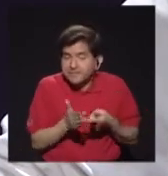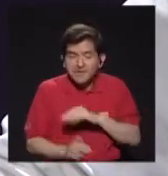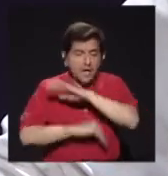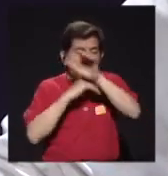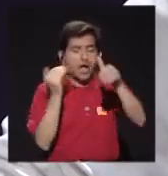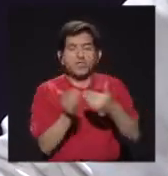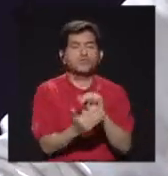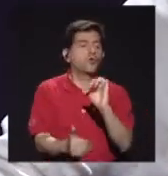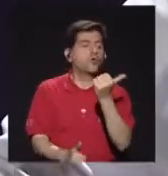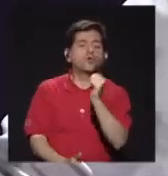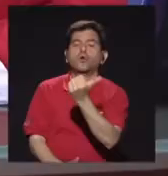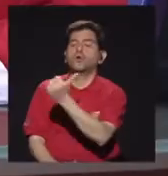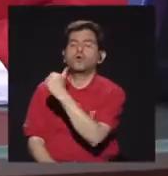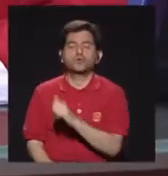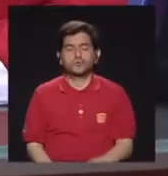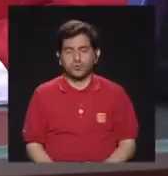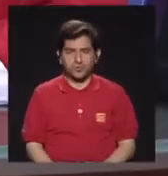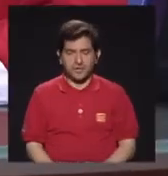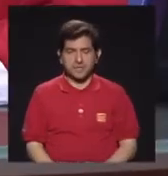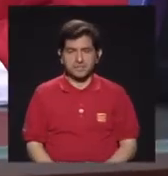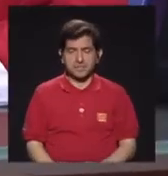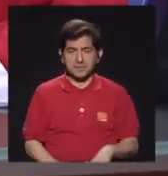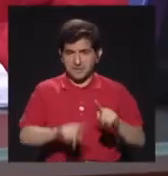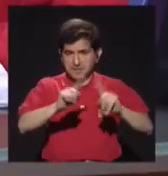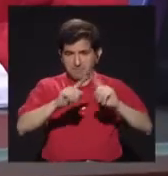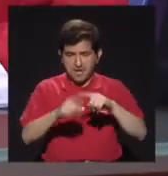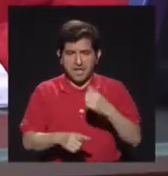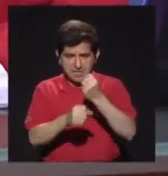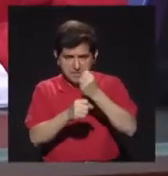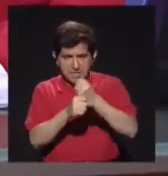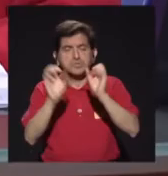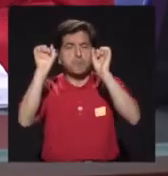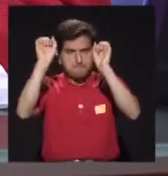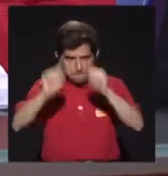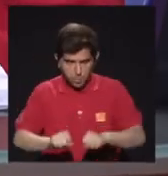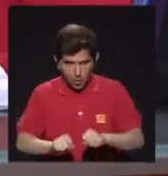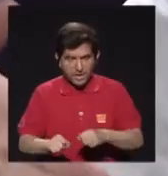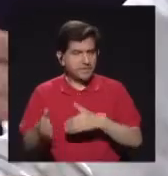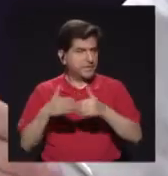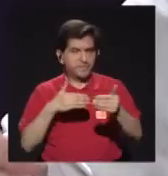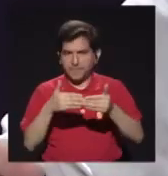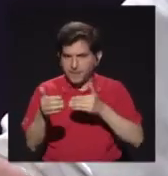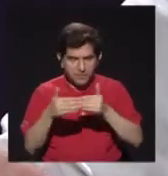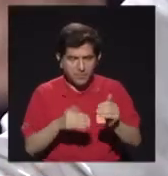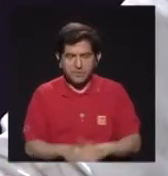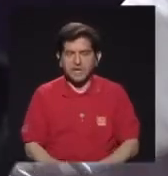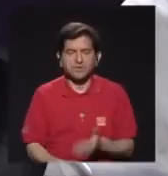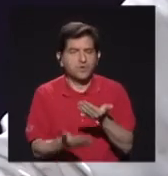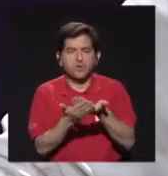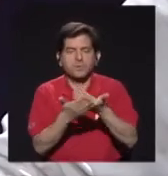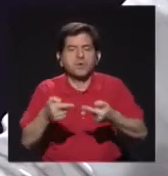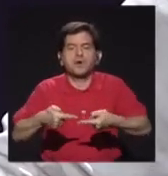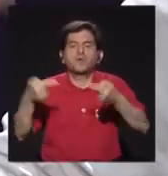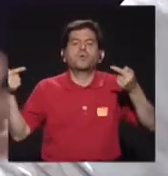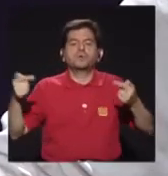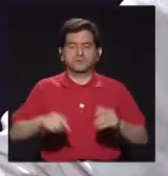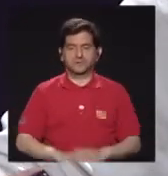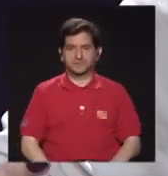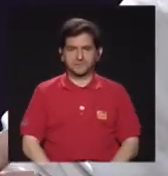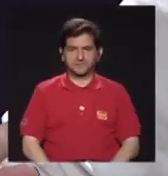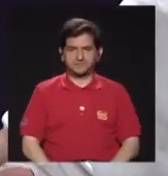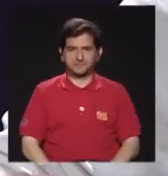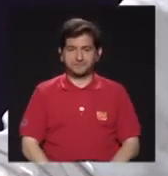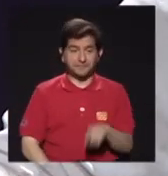todos los otros diputados o todas las otras figuras pueden estar ahí aunque porque no se ha demostrado lo contrario con lo que dice